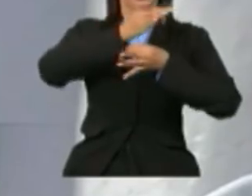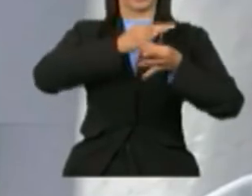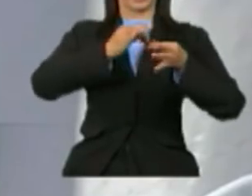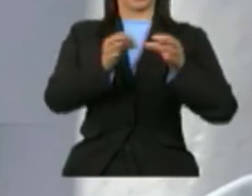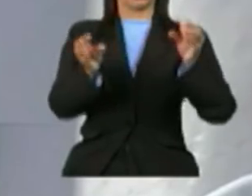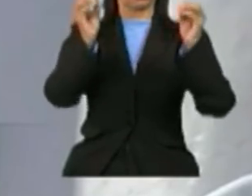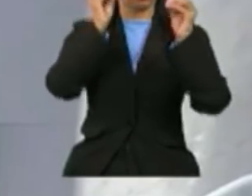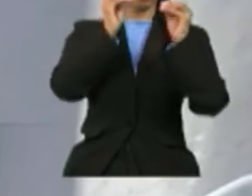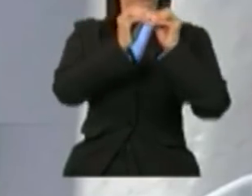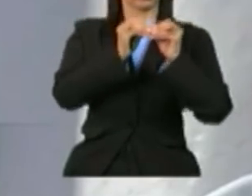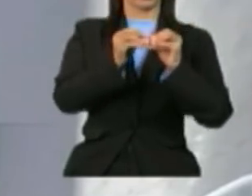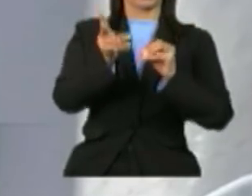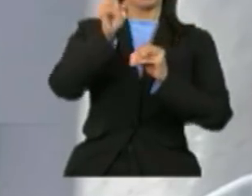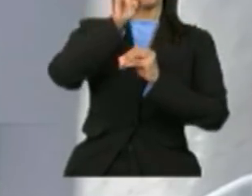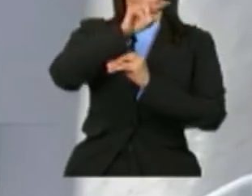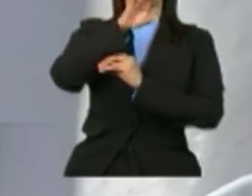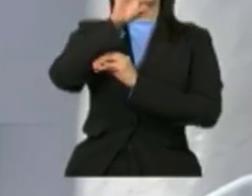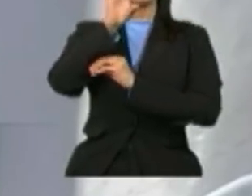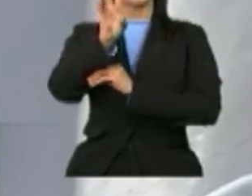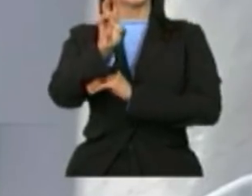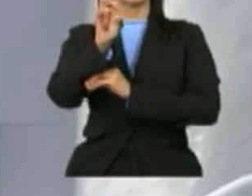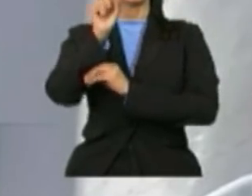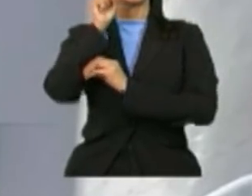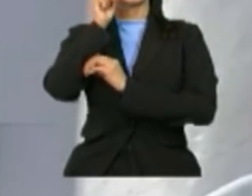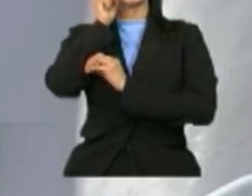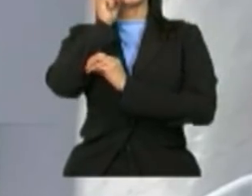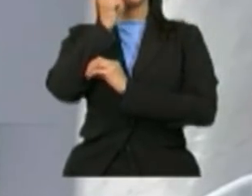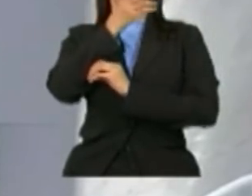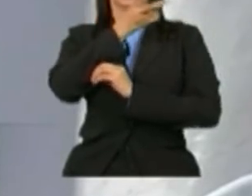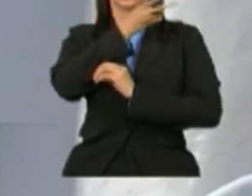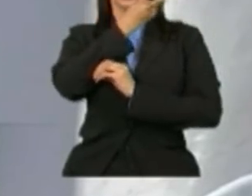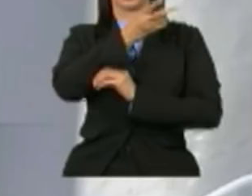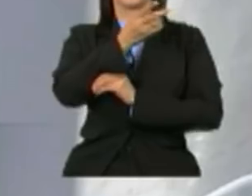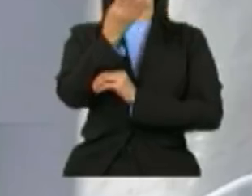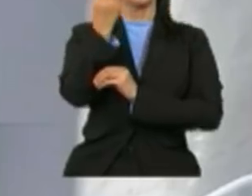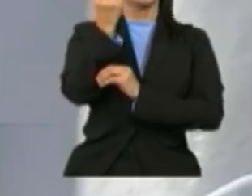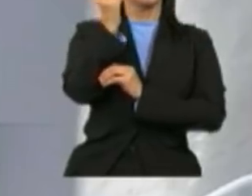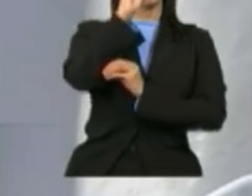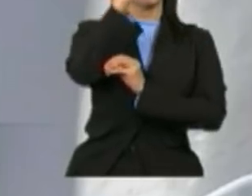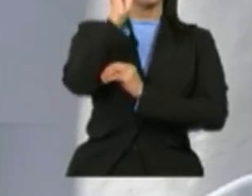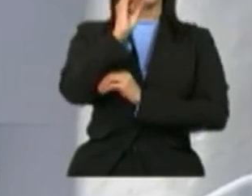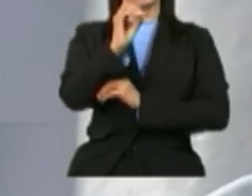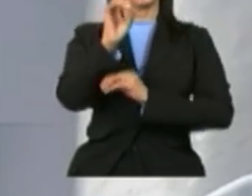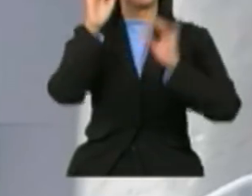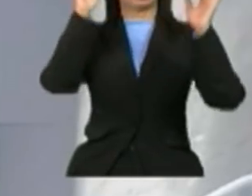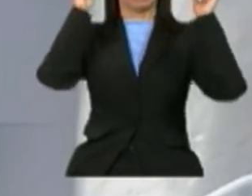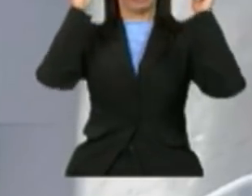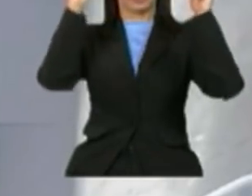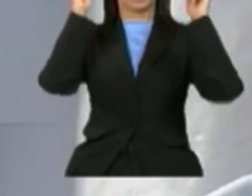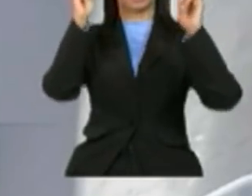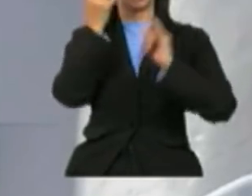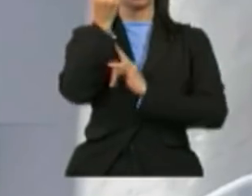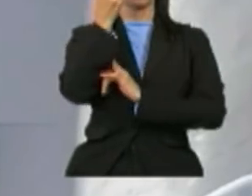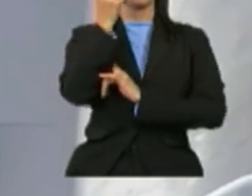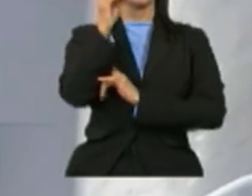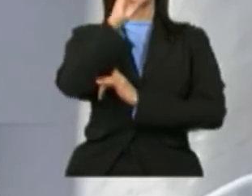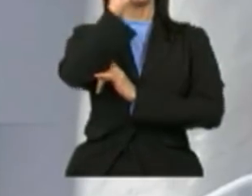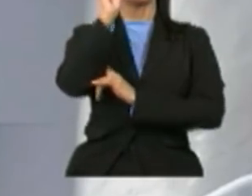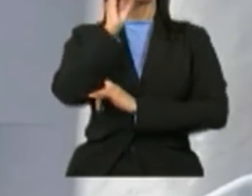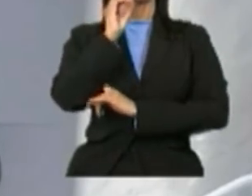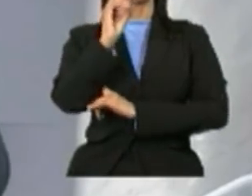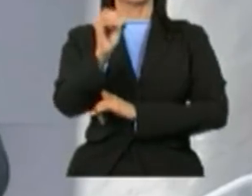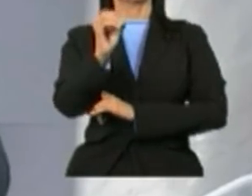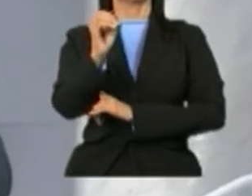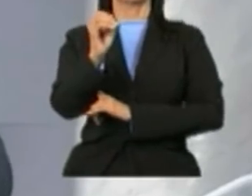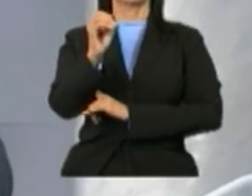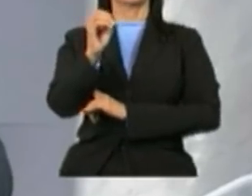Macorís, 27% a Santo Domingo de Guzmán, 14% a Santiago, 12%